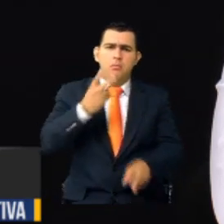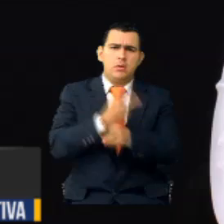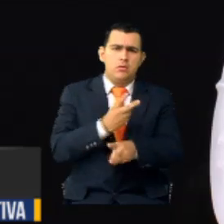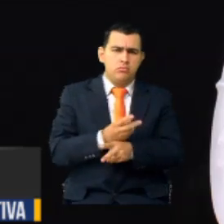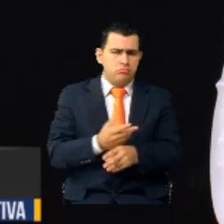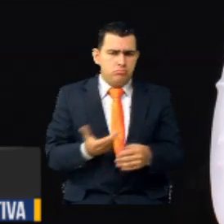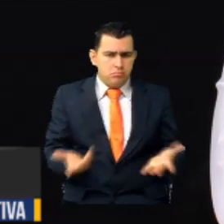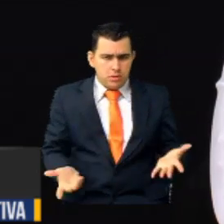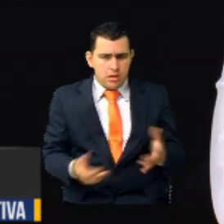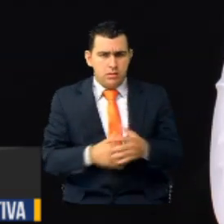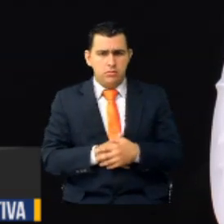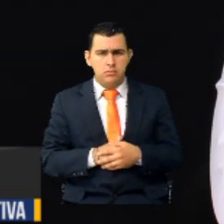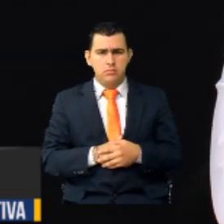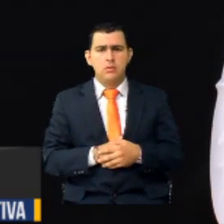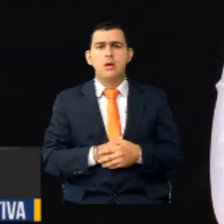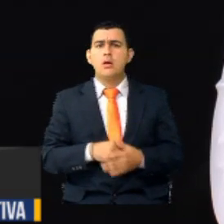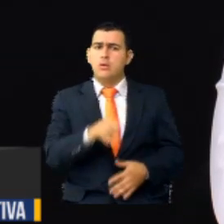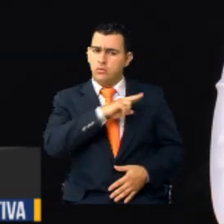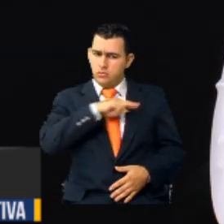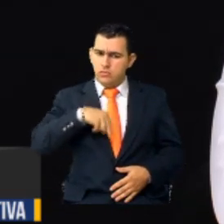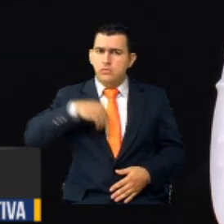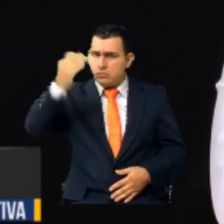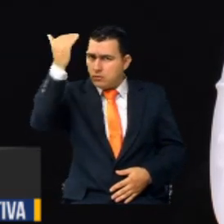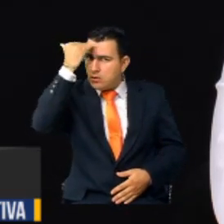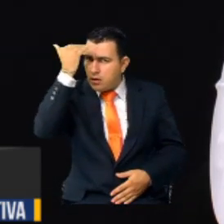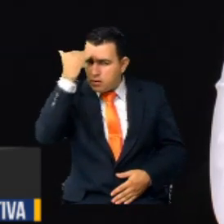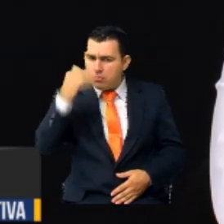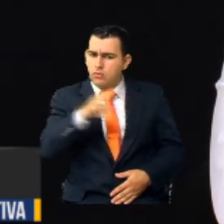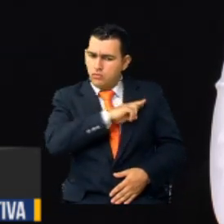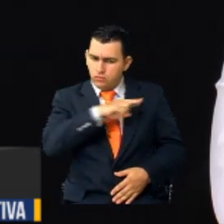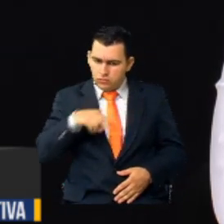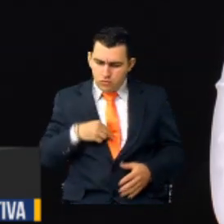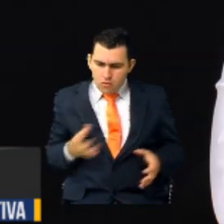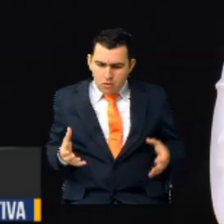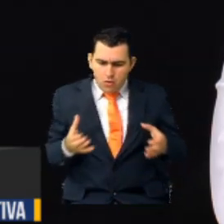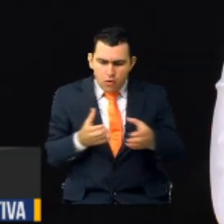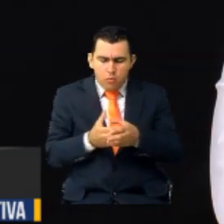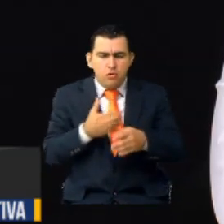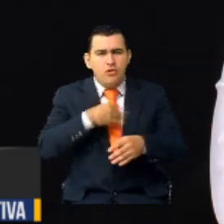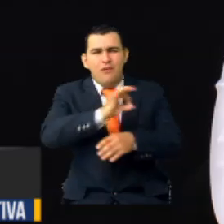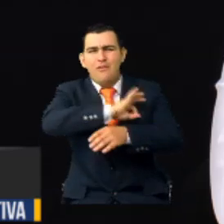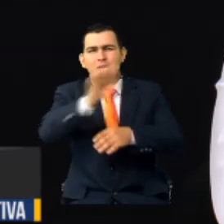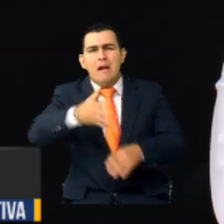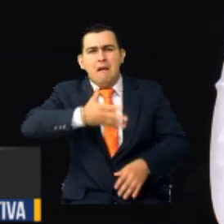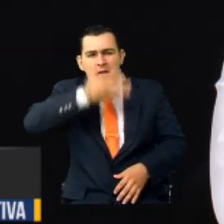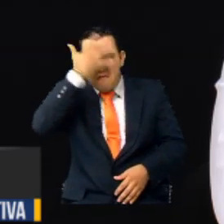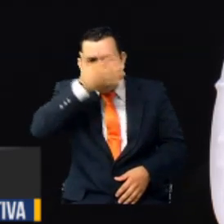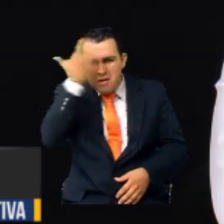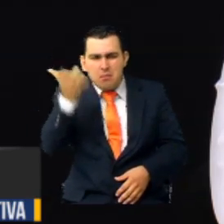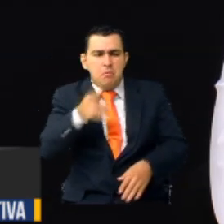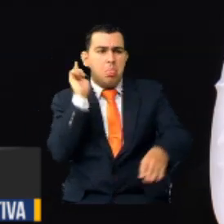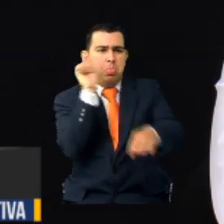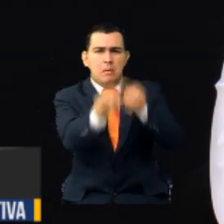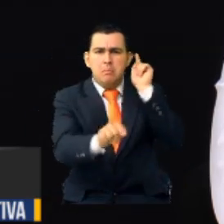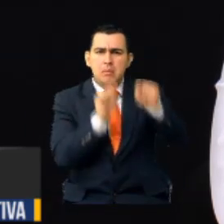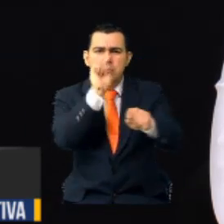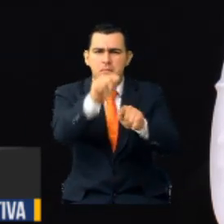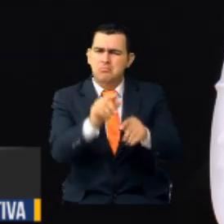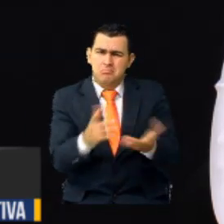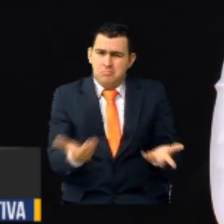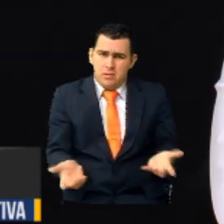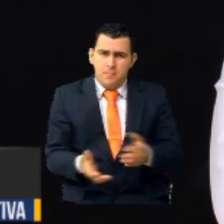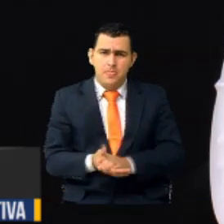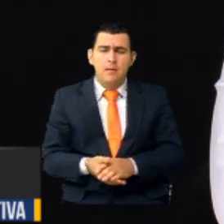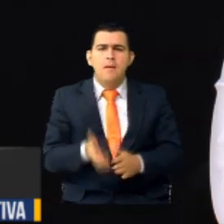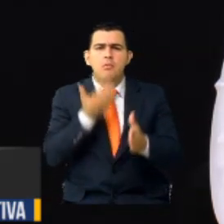campaña. Si hemos demostrado y hemos dado ejemplo, hemos sido nosotros de no agredir a nadie ni por el Facebook ni por ninguna parte. Si alguien nunca ha llamado la